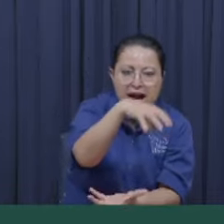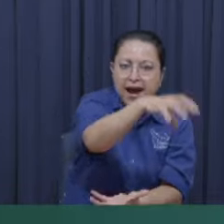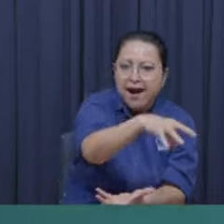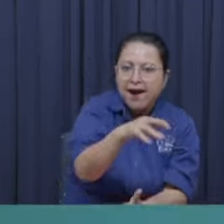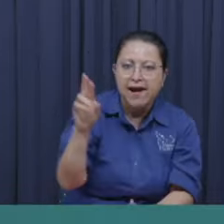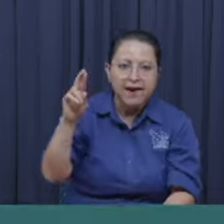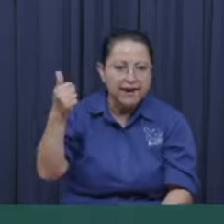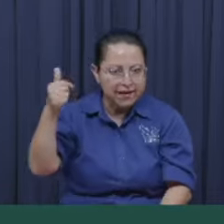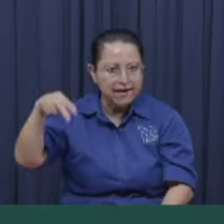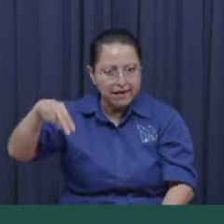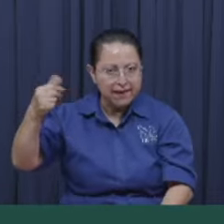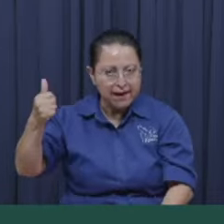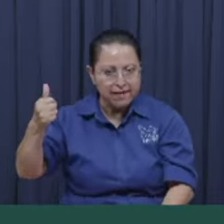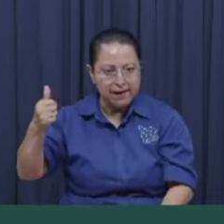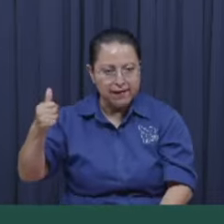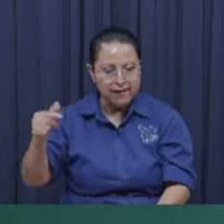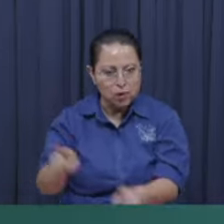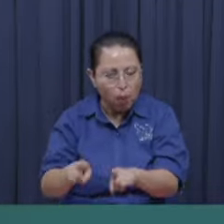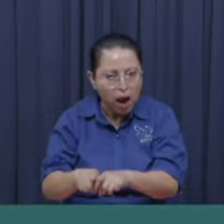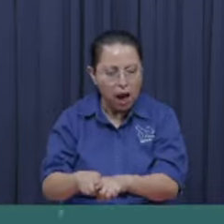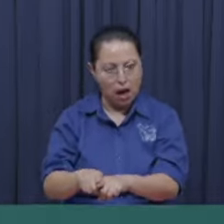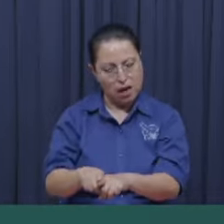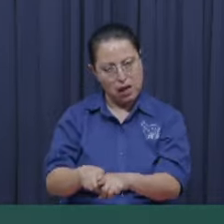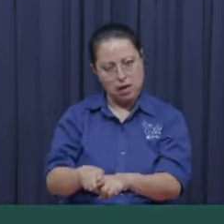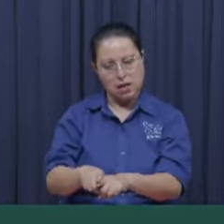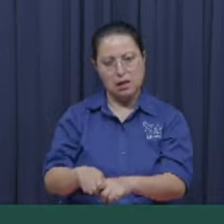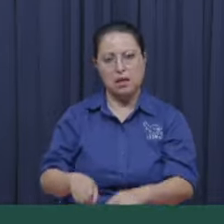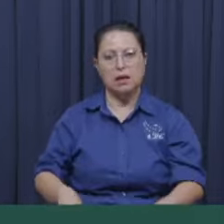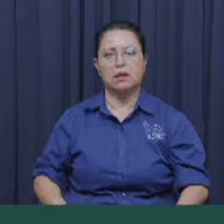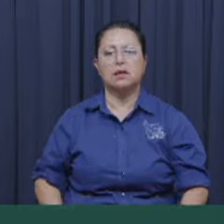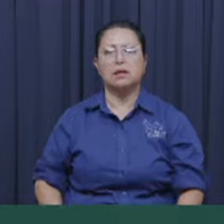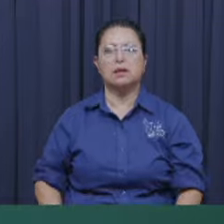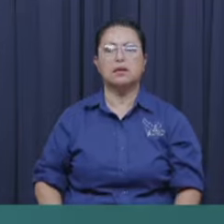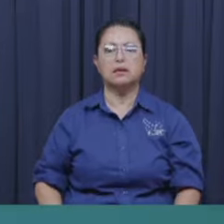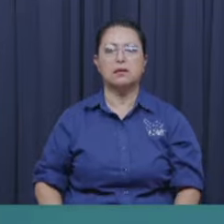tribulación, ¿verdad? Esto que está sucediendo en 16:13.